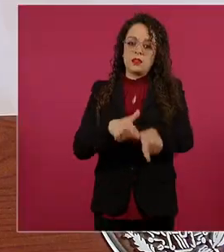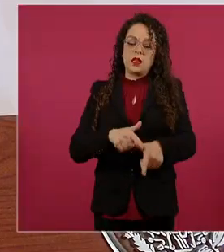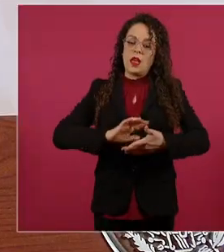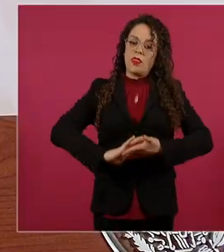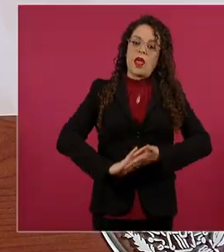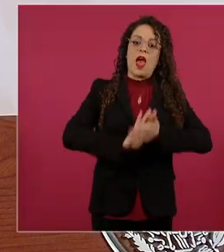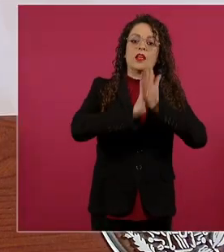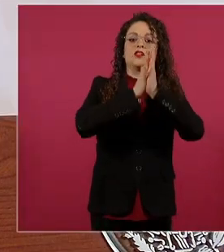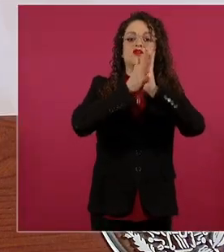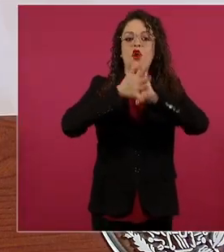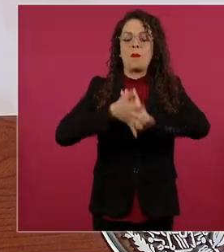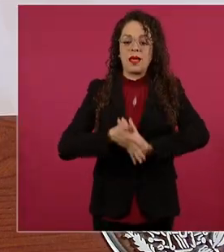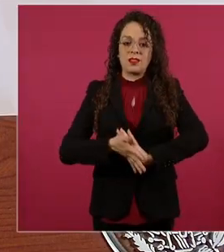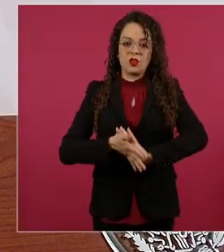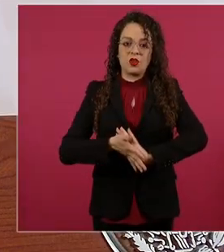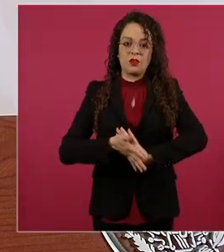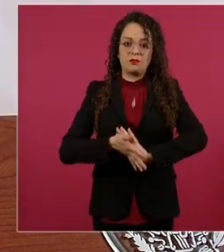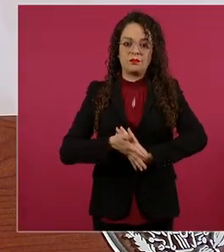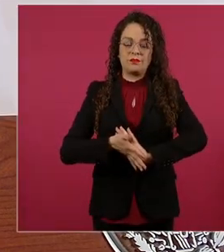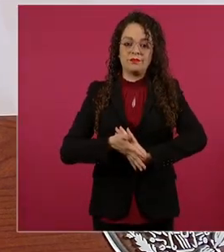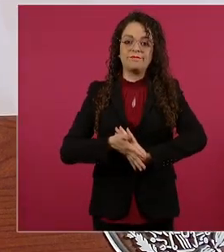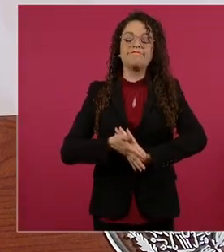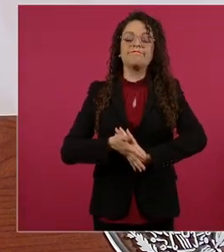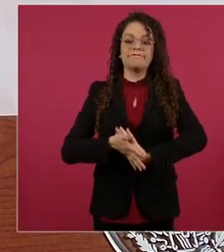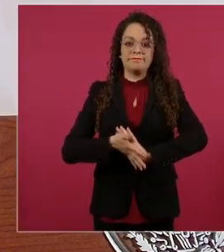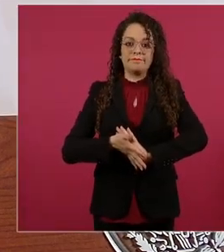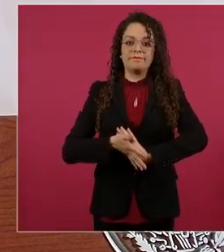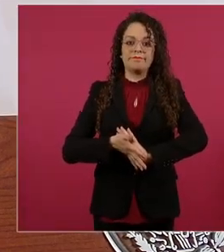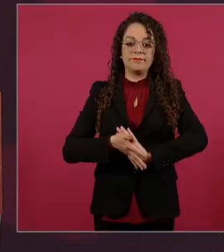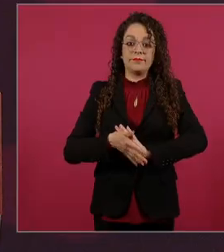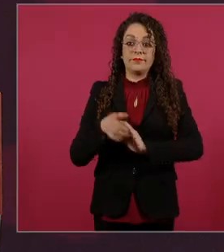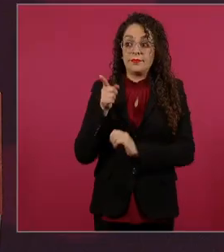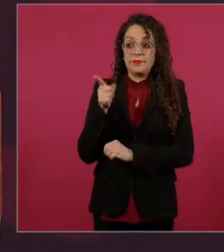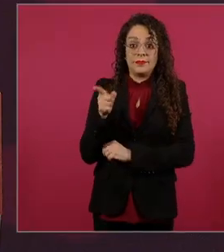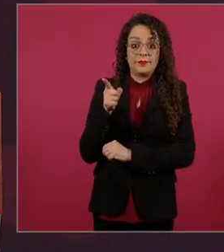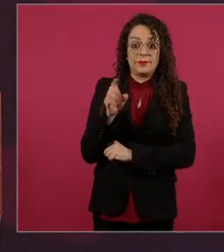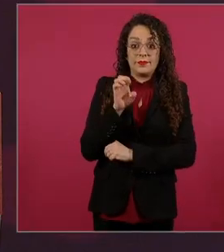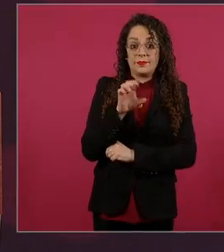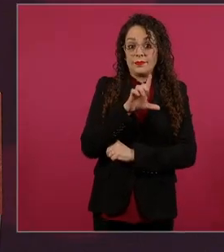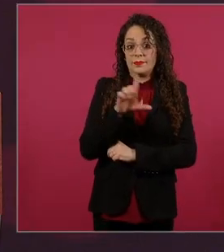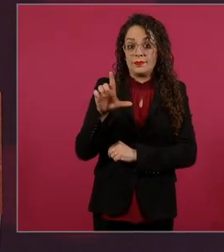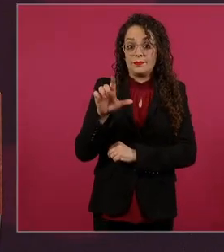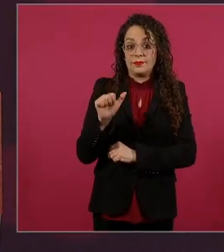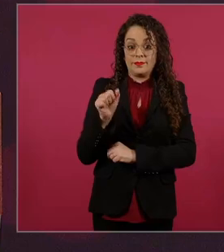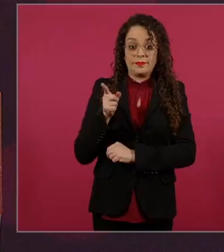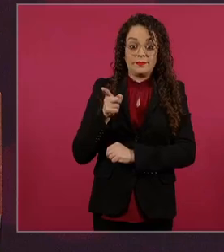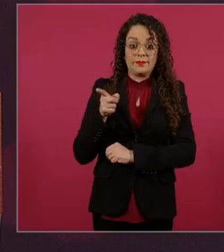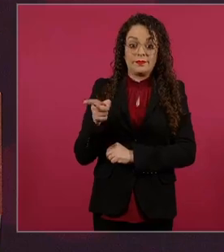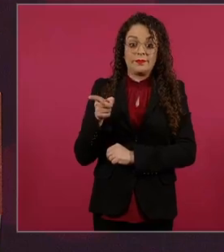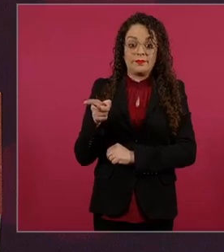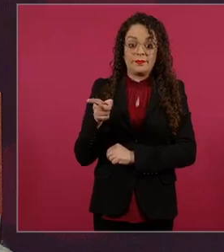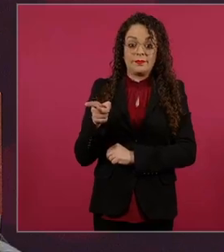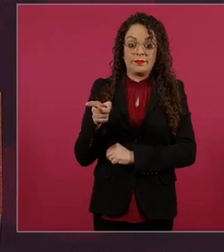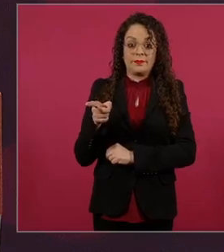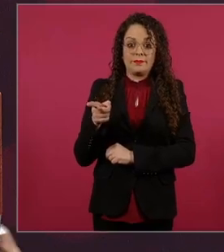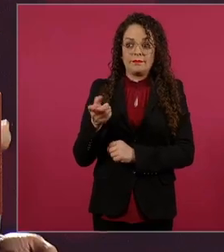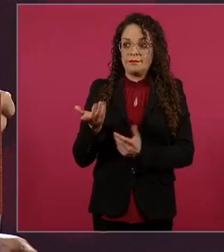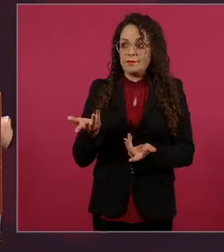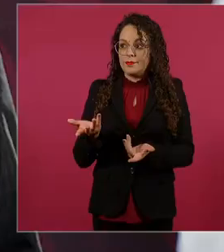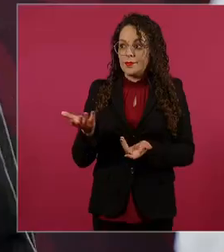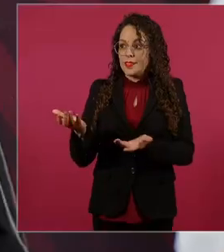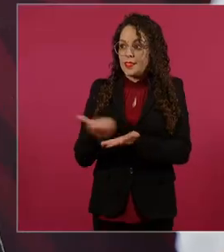Y es ella Que voy a andar